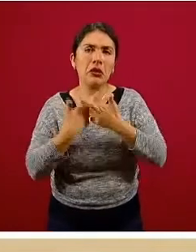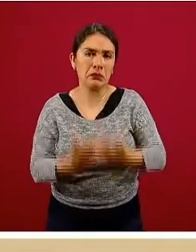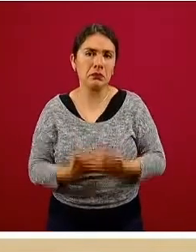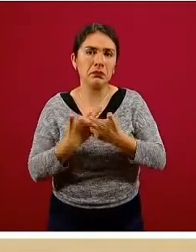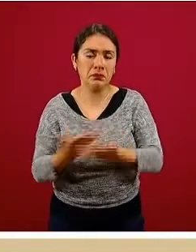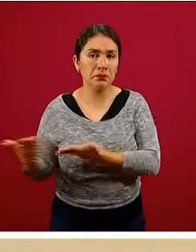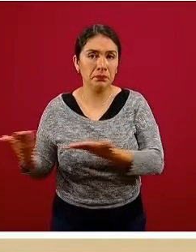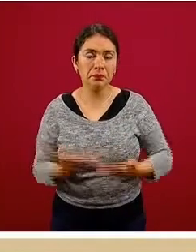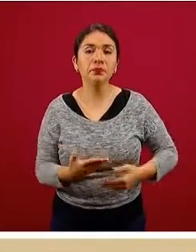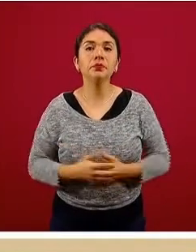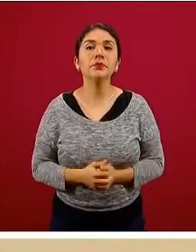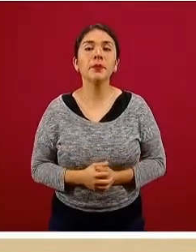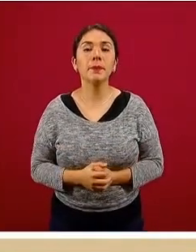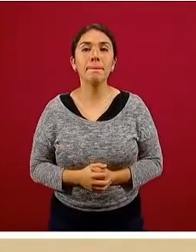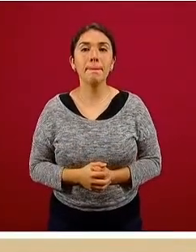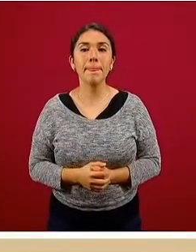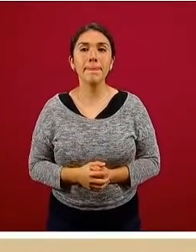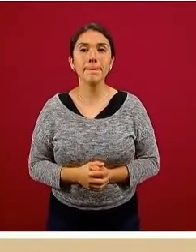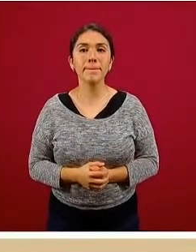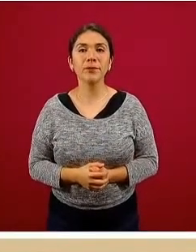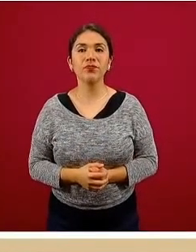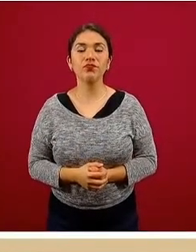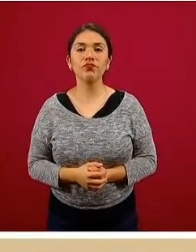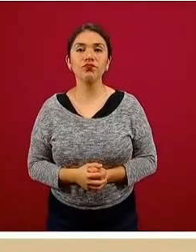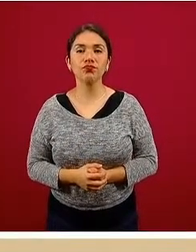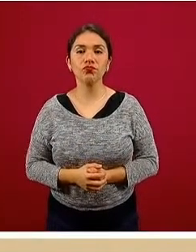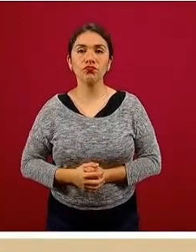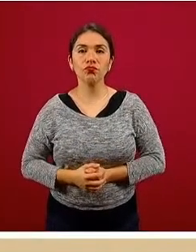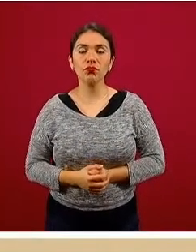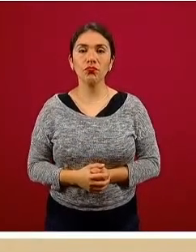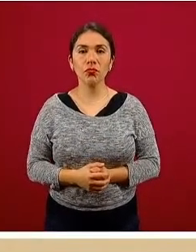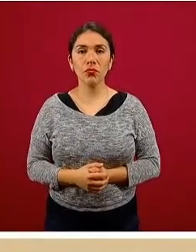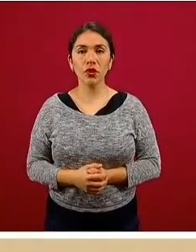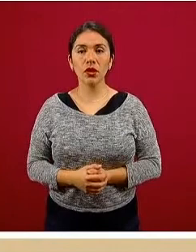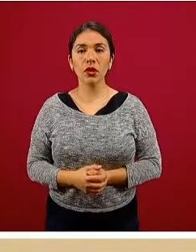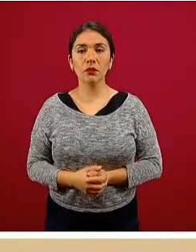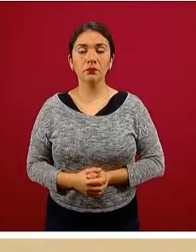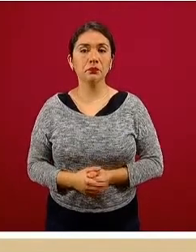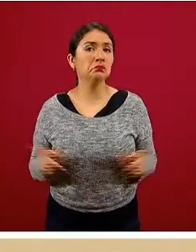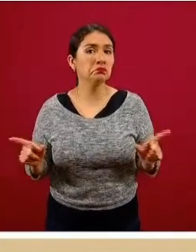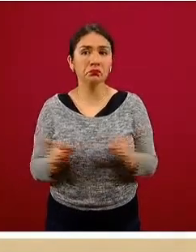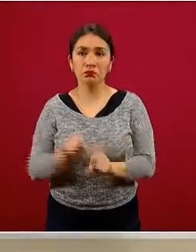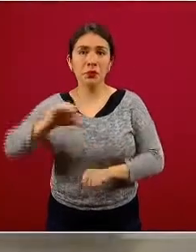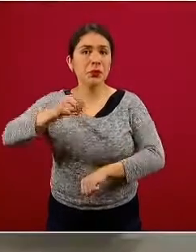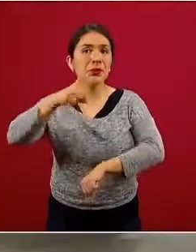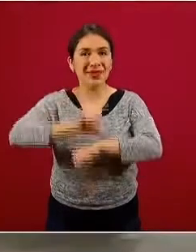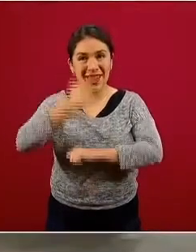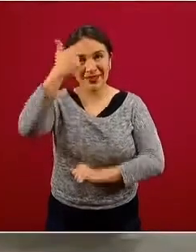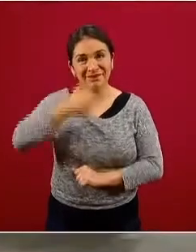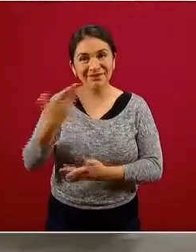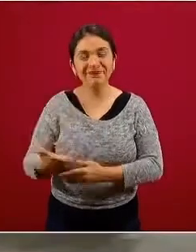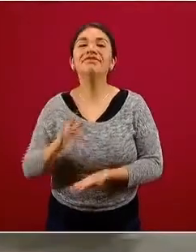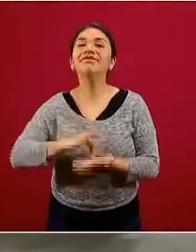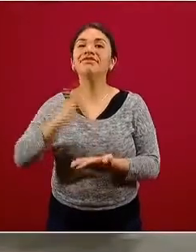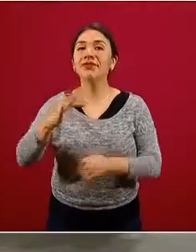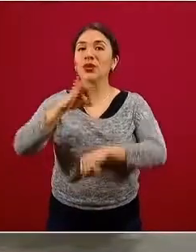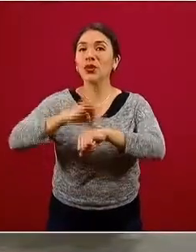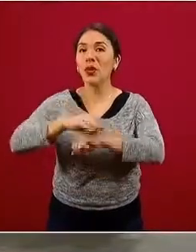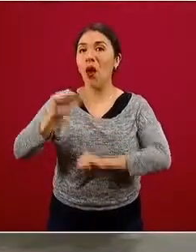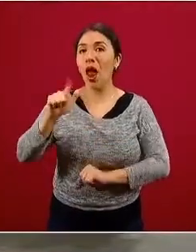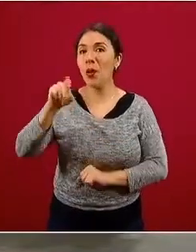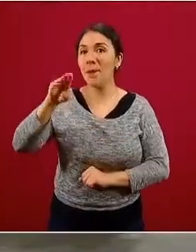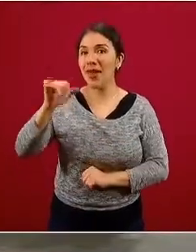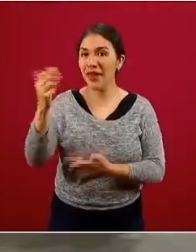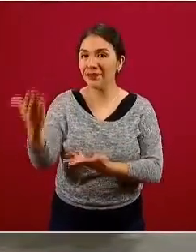a los pacientes que así requerirán de este tipo de atención. Es la actualización para esta noche. Gracias, doctora